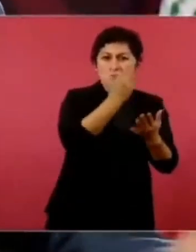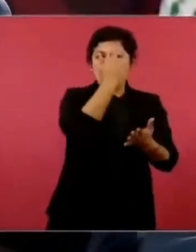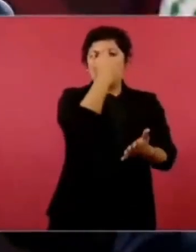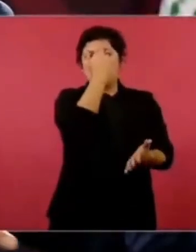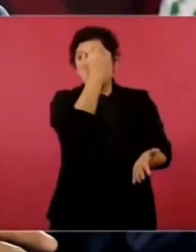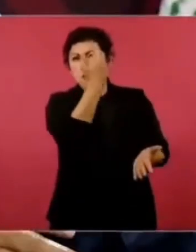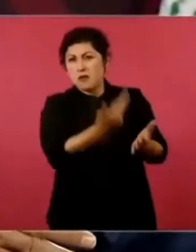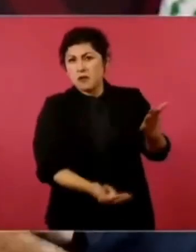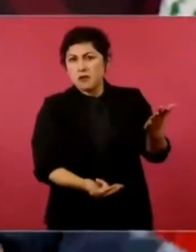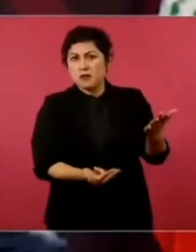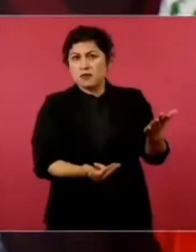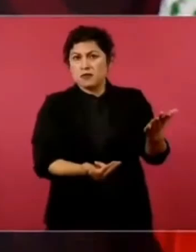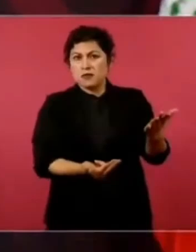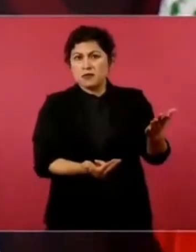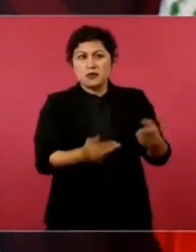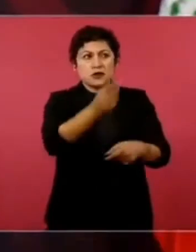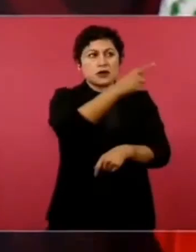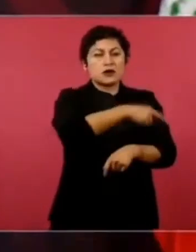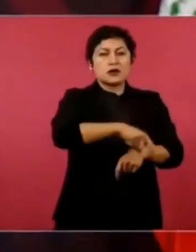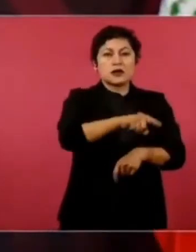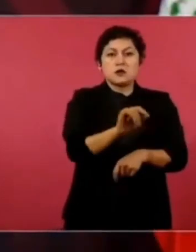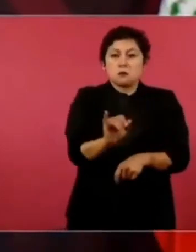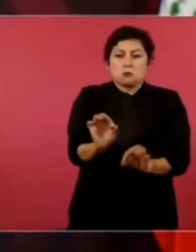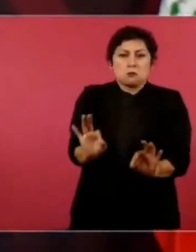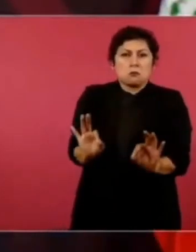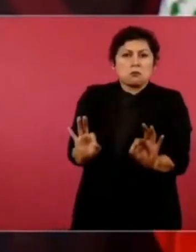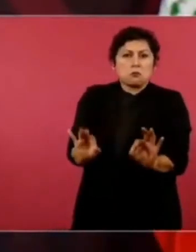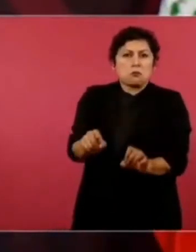hablando de que está bien el Poder Judicial.